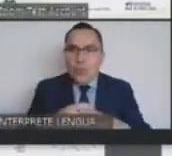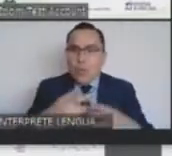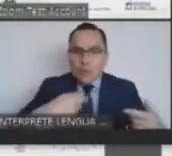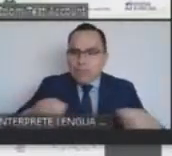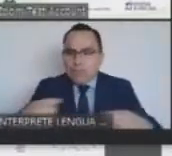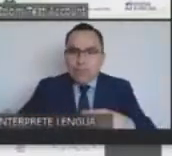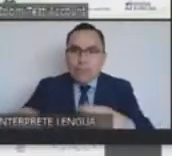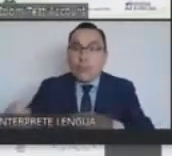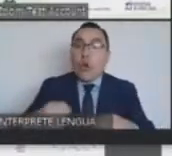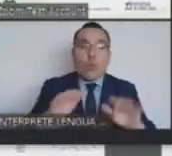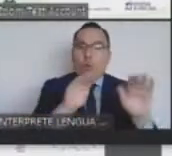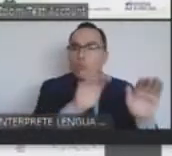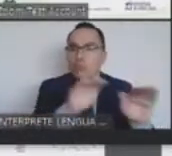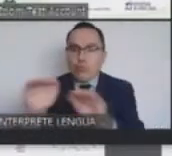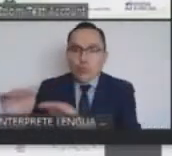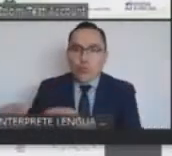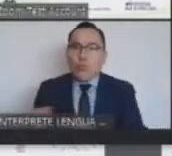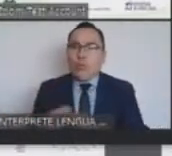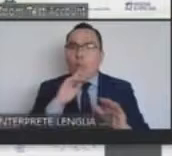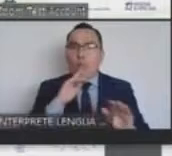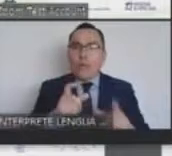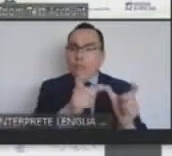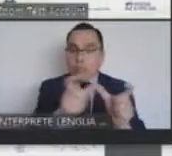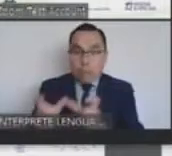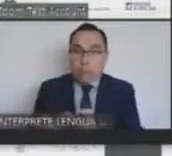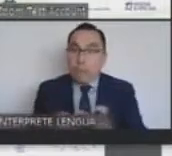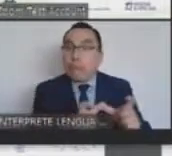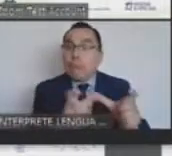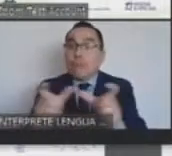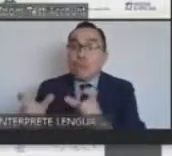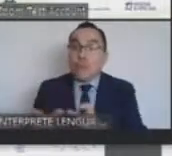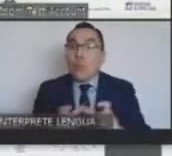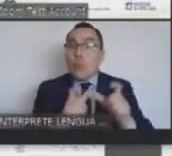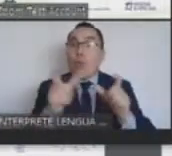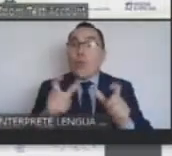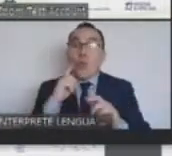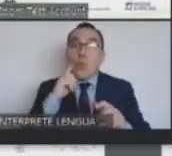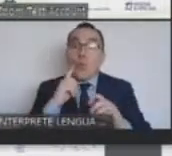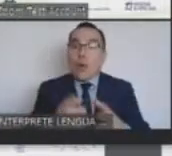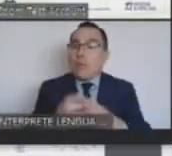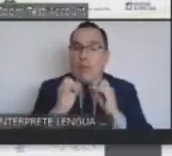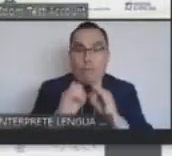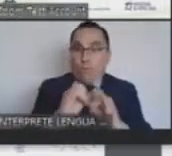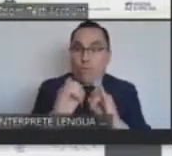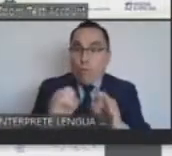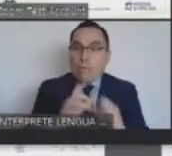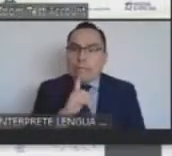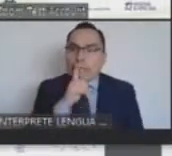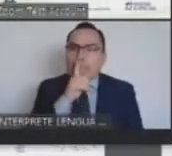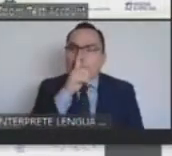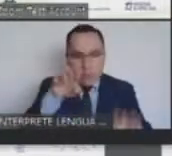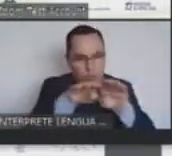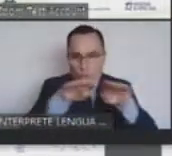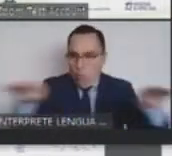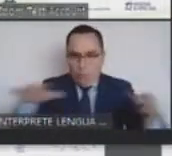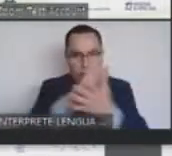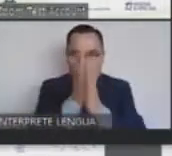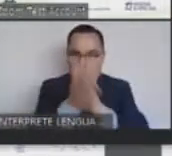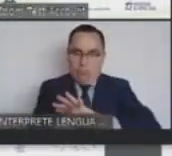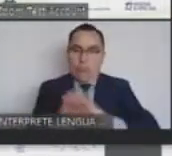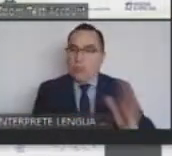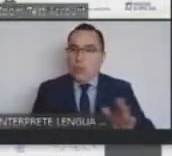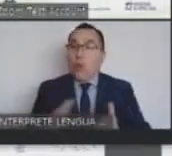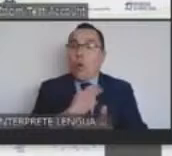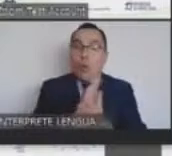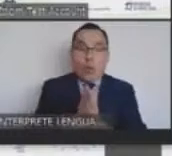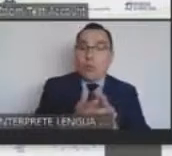requieren controlar que no haya uso de información privilegiada, que la cancha sea pareja. Los mercados de bienes y servicios